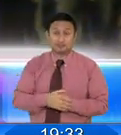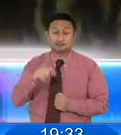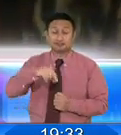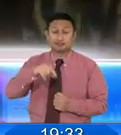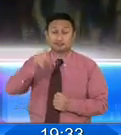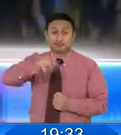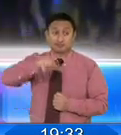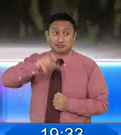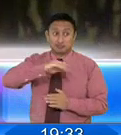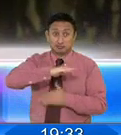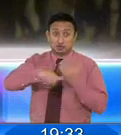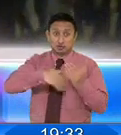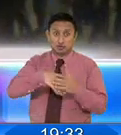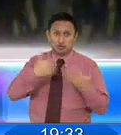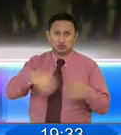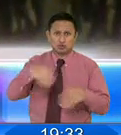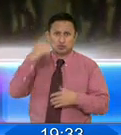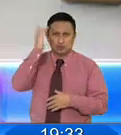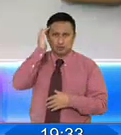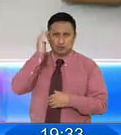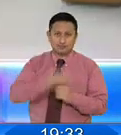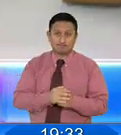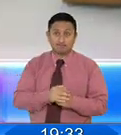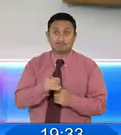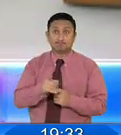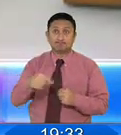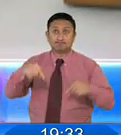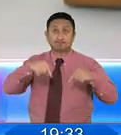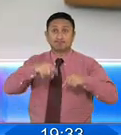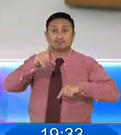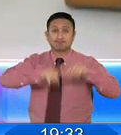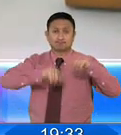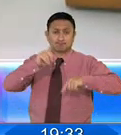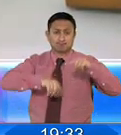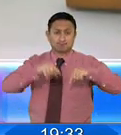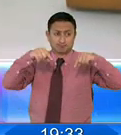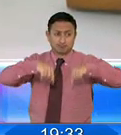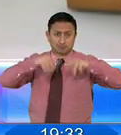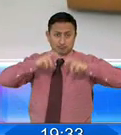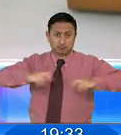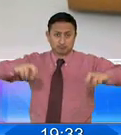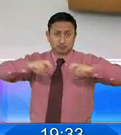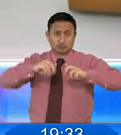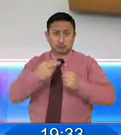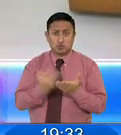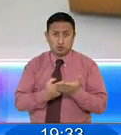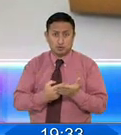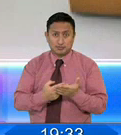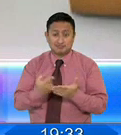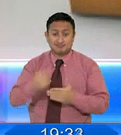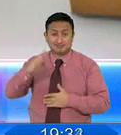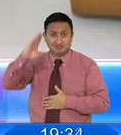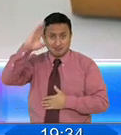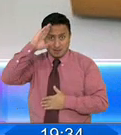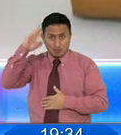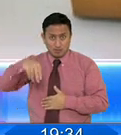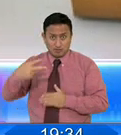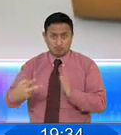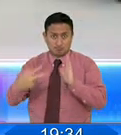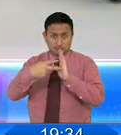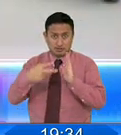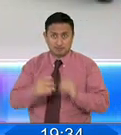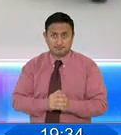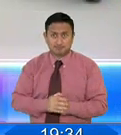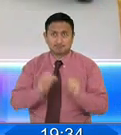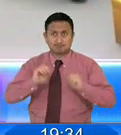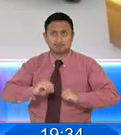a los habitantes. En una esquina del barrio, varios amigos aparentemente estaban reunidos, entre ellos el policía en servicio activo, quienes eran